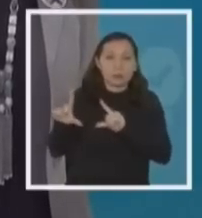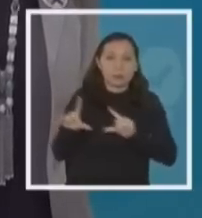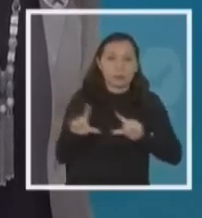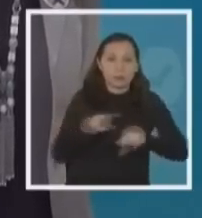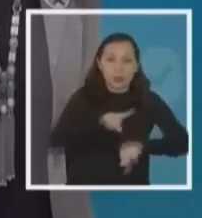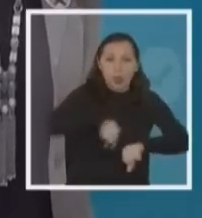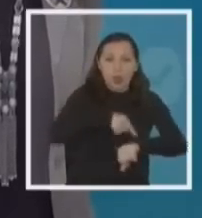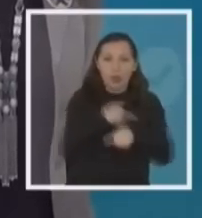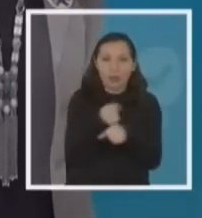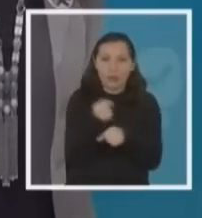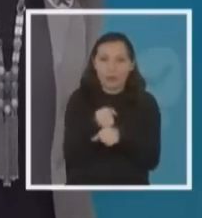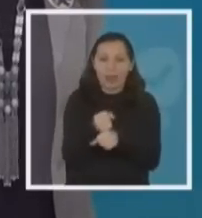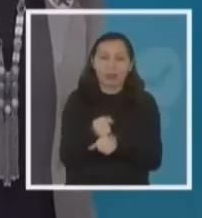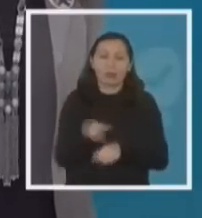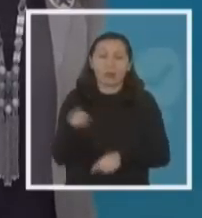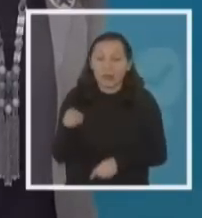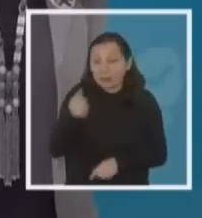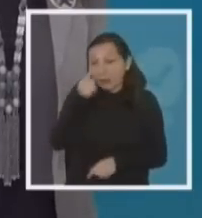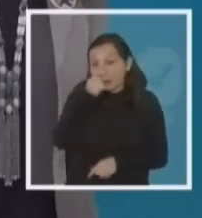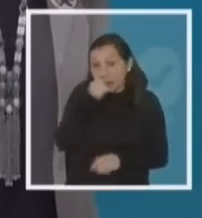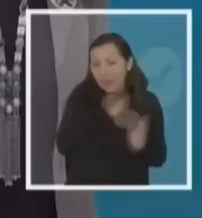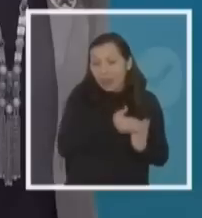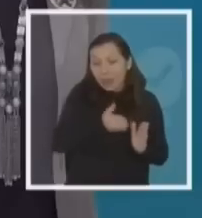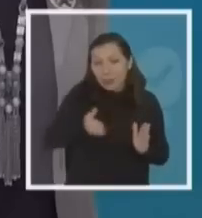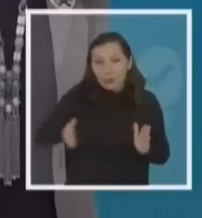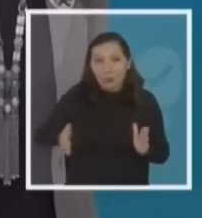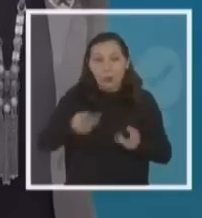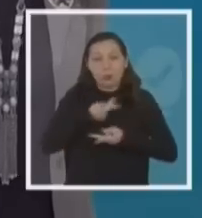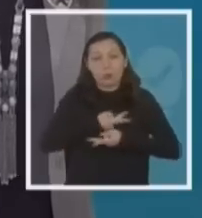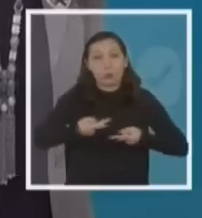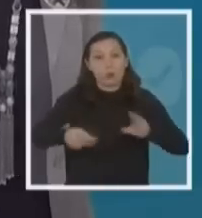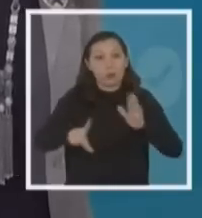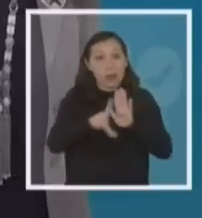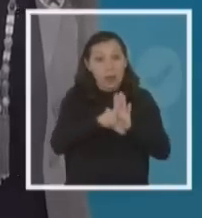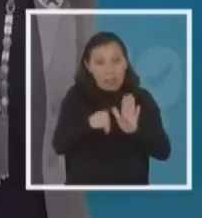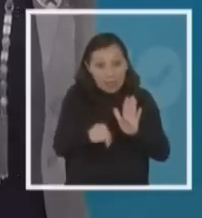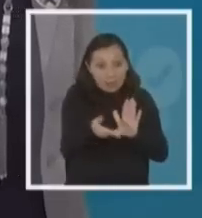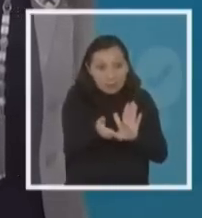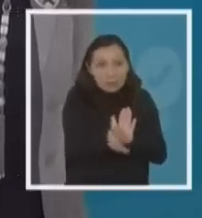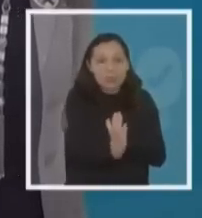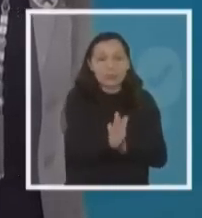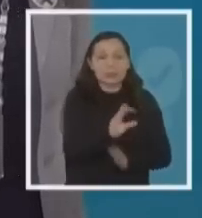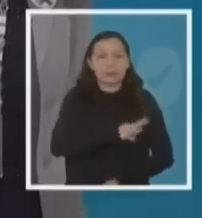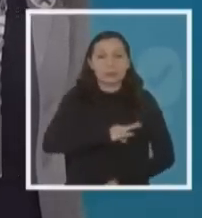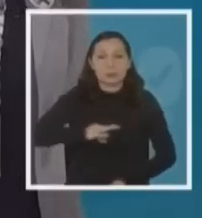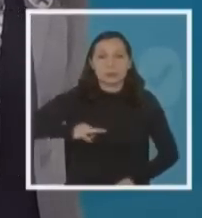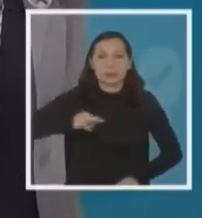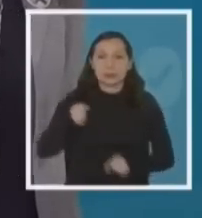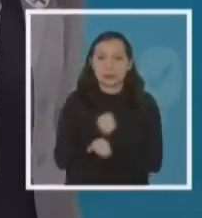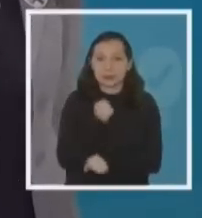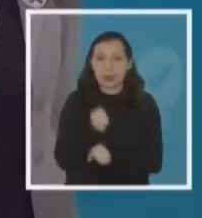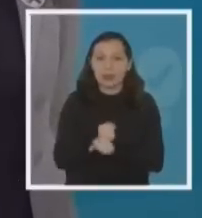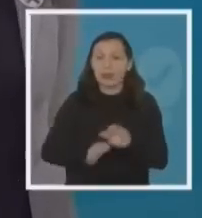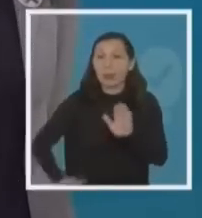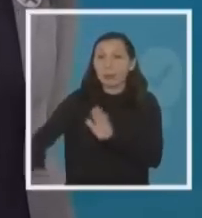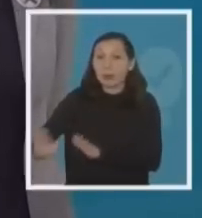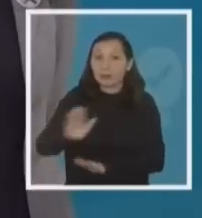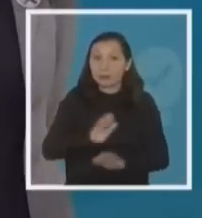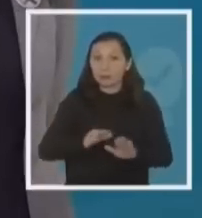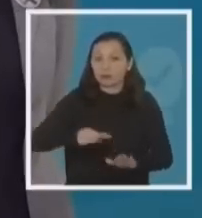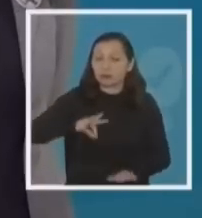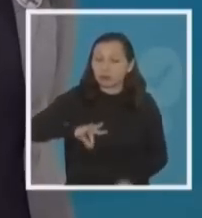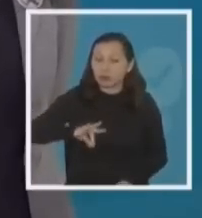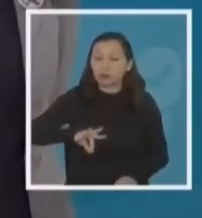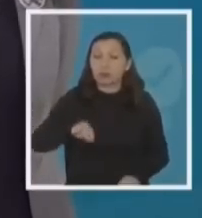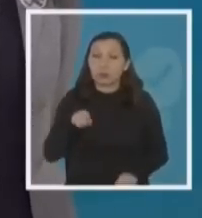jornada. En ese periodo, y desde la publicación de la ley en adelante, el Ministerio del Trabajo y Previsión Social, por